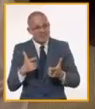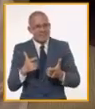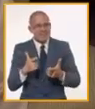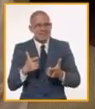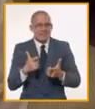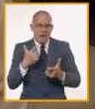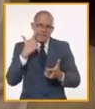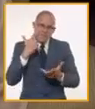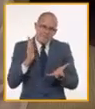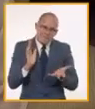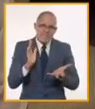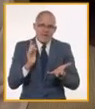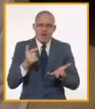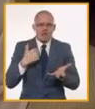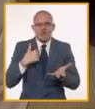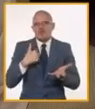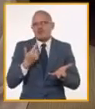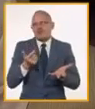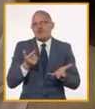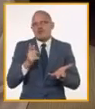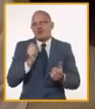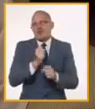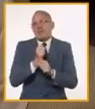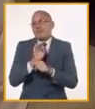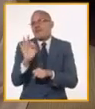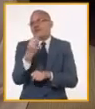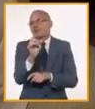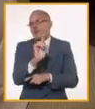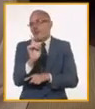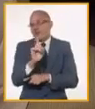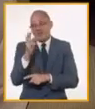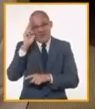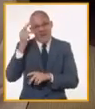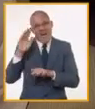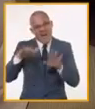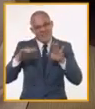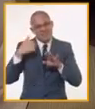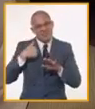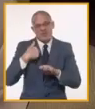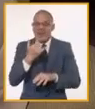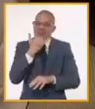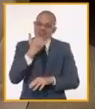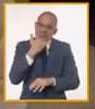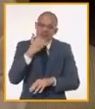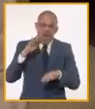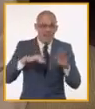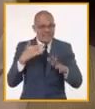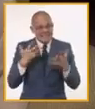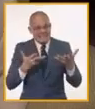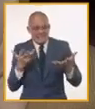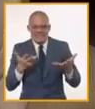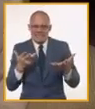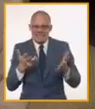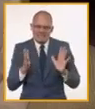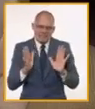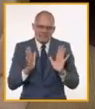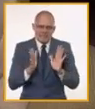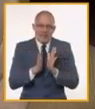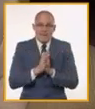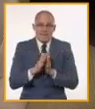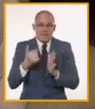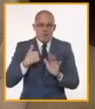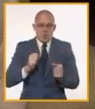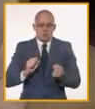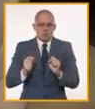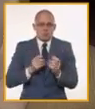decir yo que yo te invito porque sale alguien por ahí, oye, dijo esto y no lo ha hecho todavía o pasó tal cosa, no creo. Pero he tratado, como